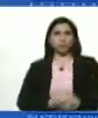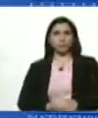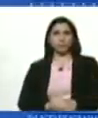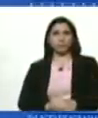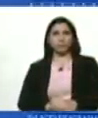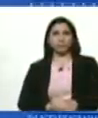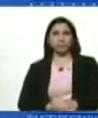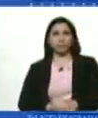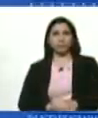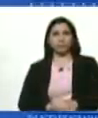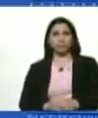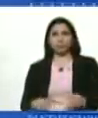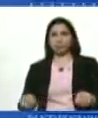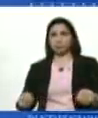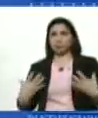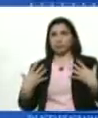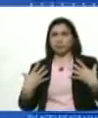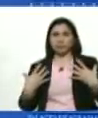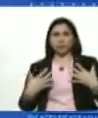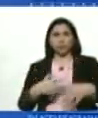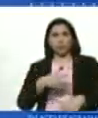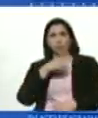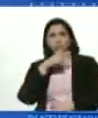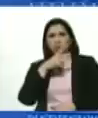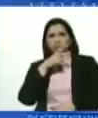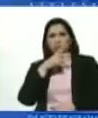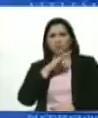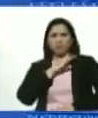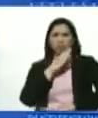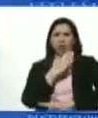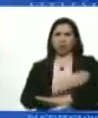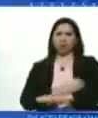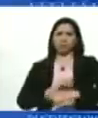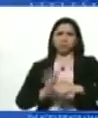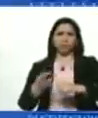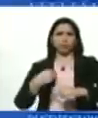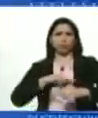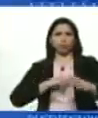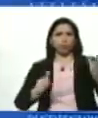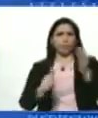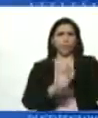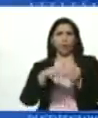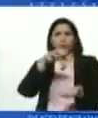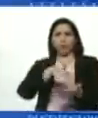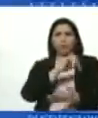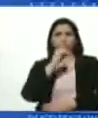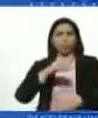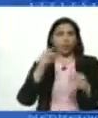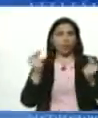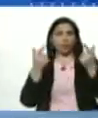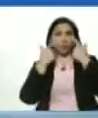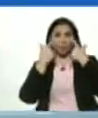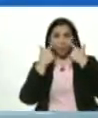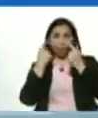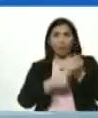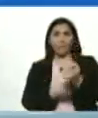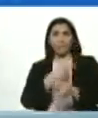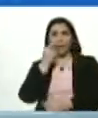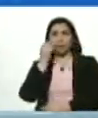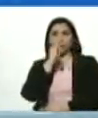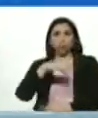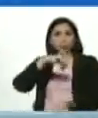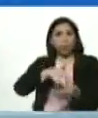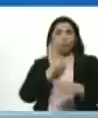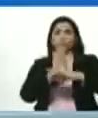es muy contagiante y muy agresivo el coronavirus que hemos detectado en el zulia atención mis hermanos y hermanas el zulia